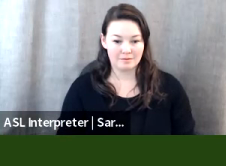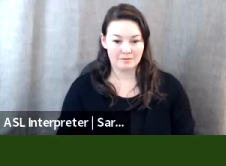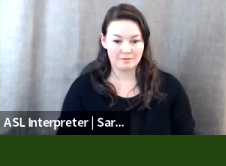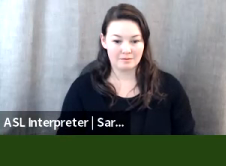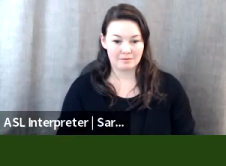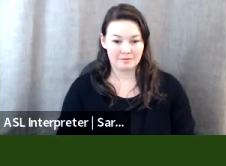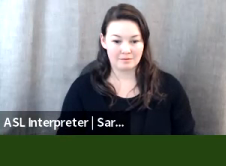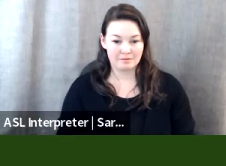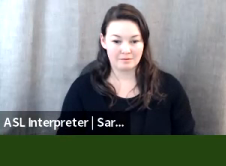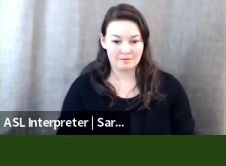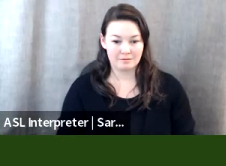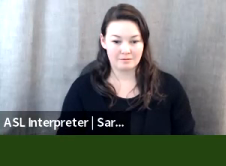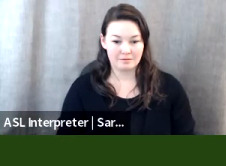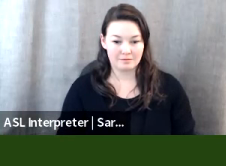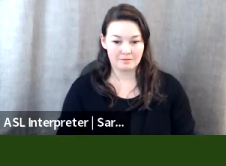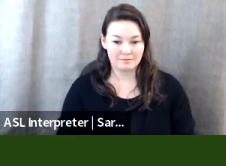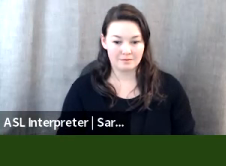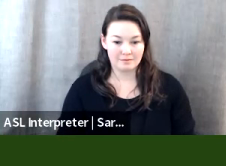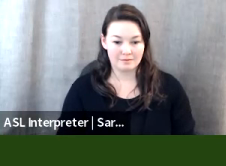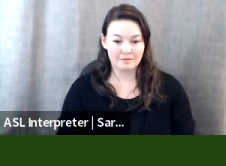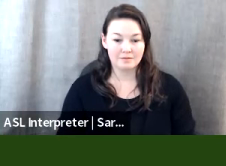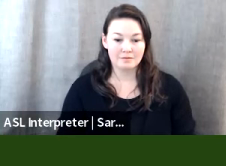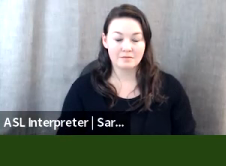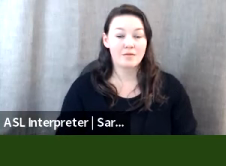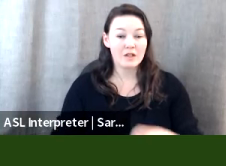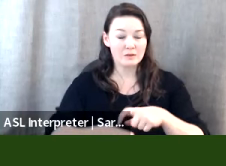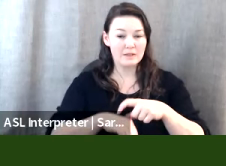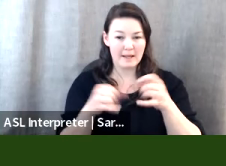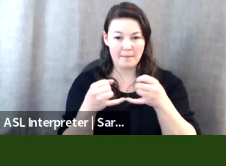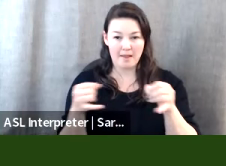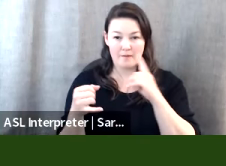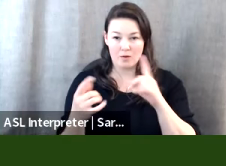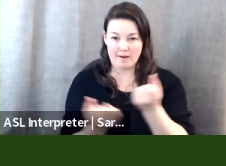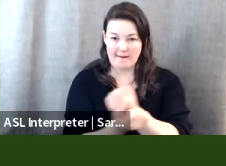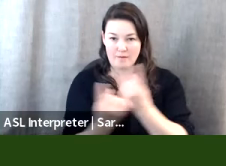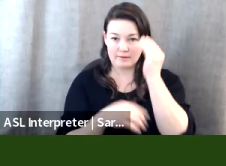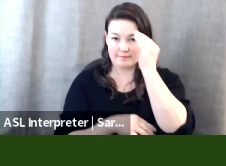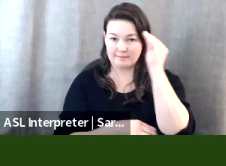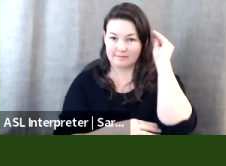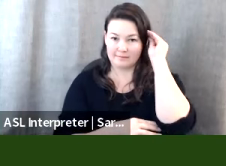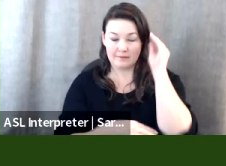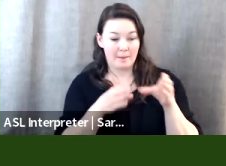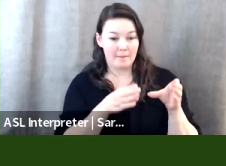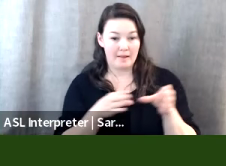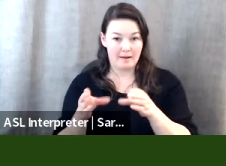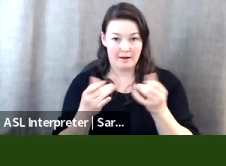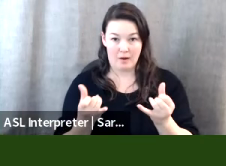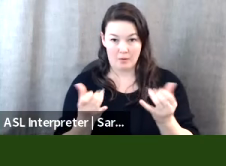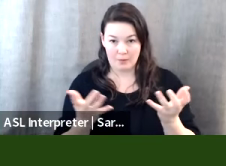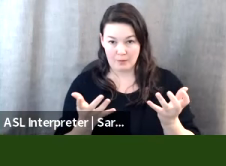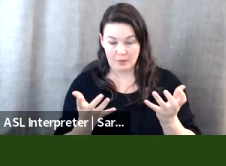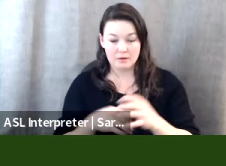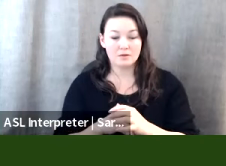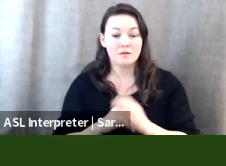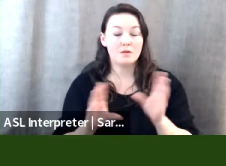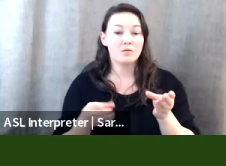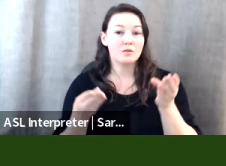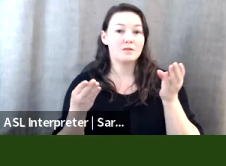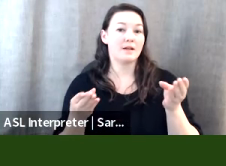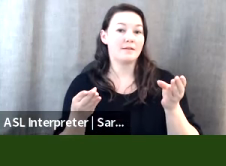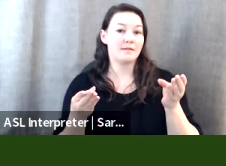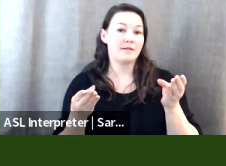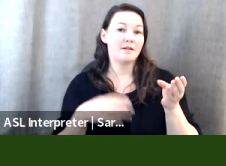trabajo juntos. So just some timelines for everyone to know that our plan right now is to present the final